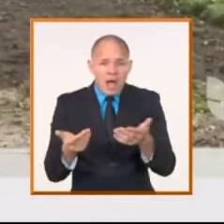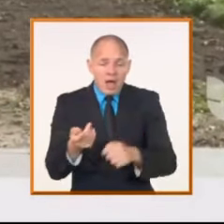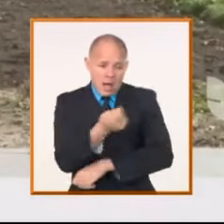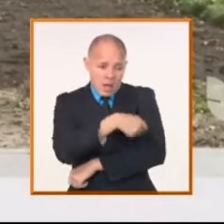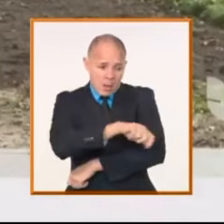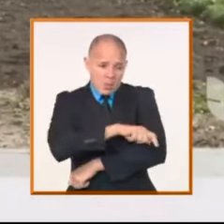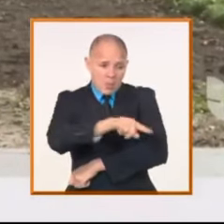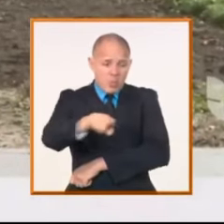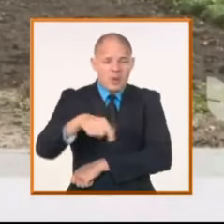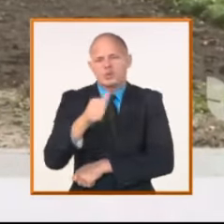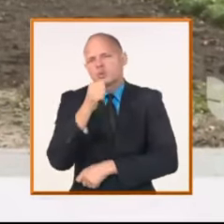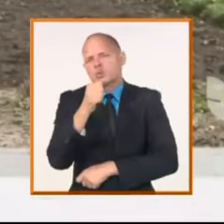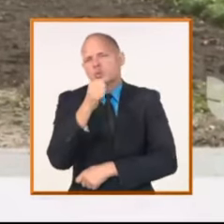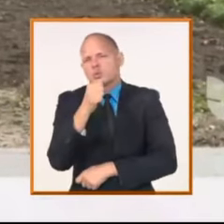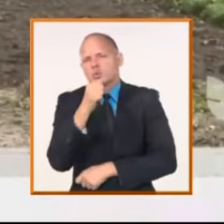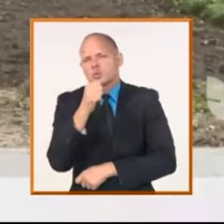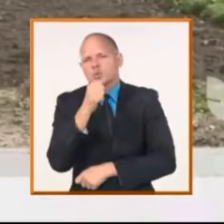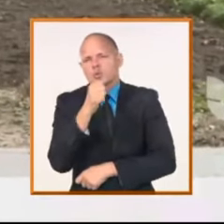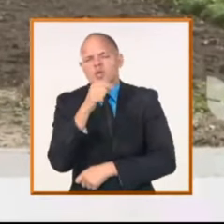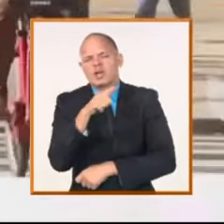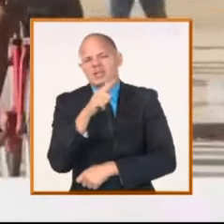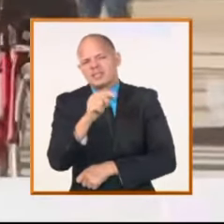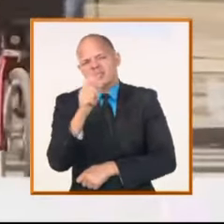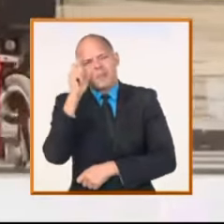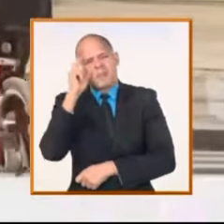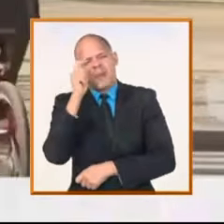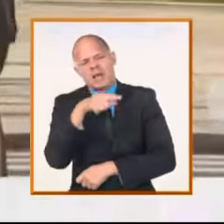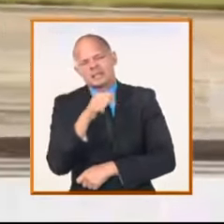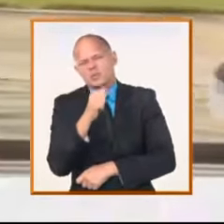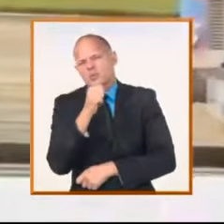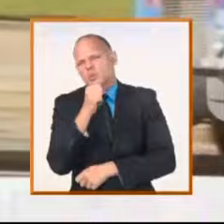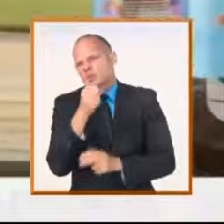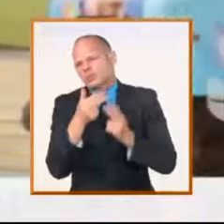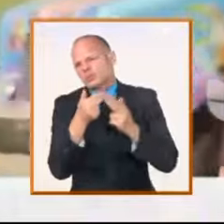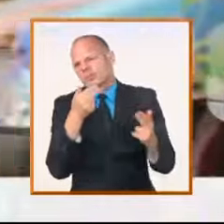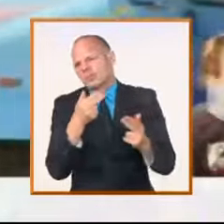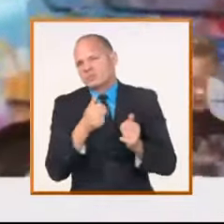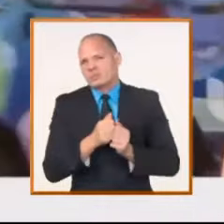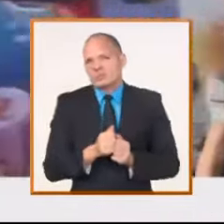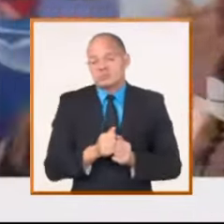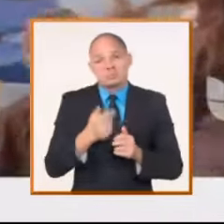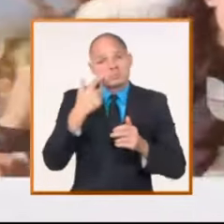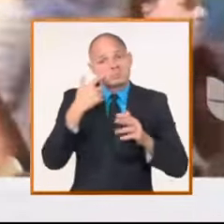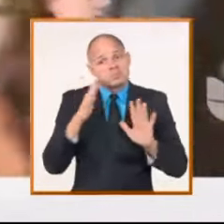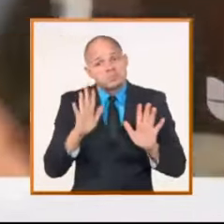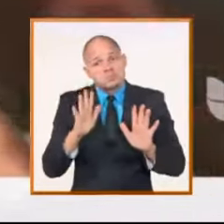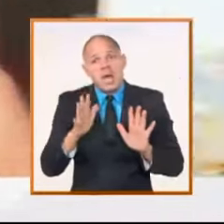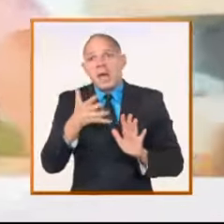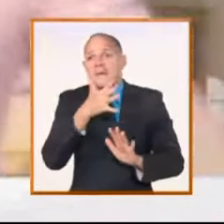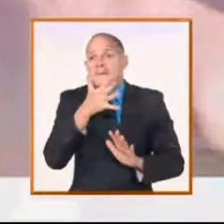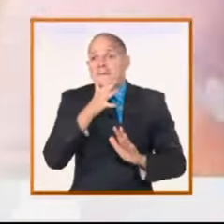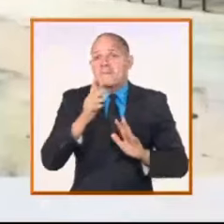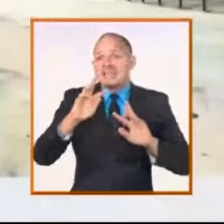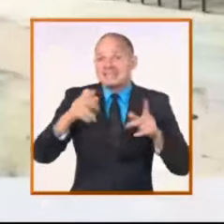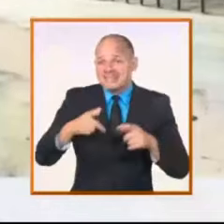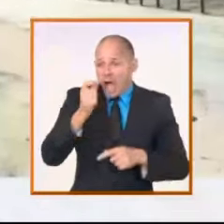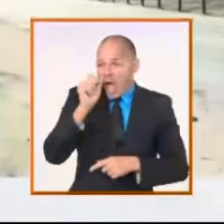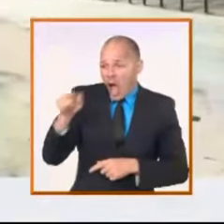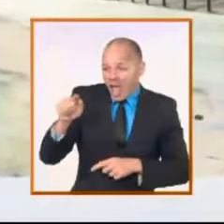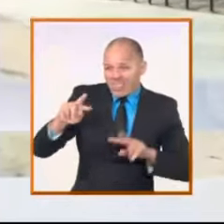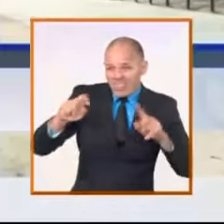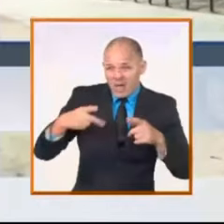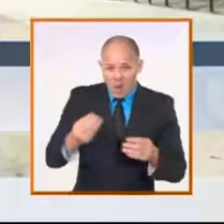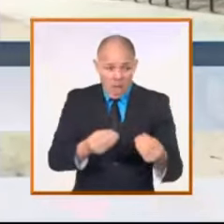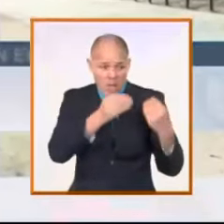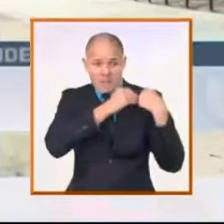votantes con respecto al actual presidente. La noticia de que Trump pueda regresar a la Casa Blanca preocupa a este inmigrante. Como hoy